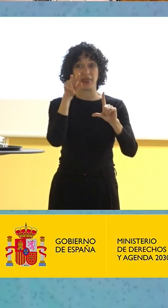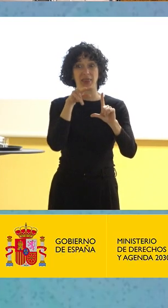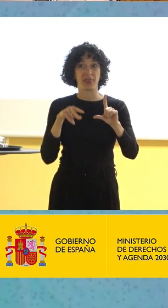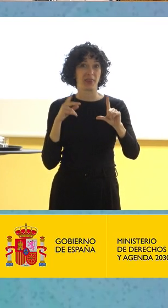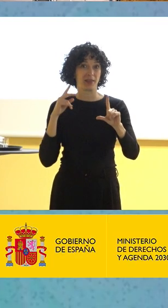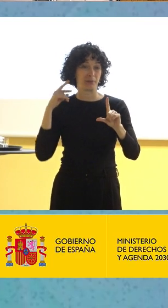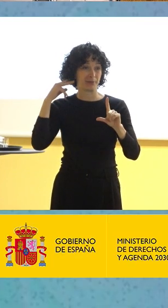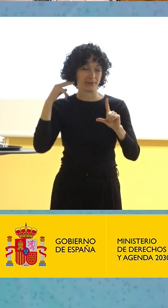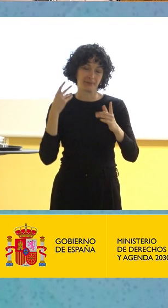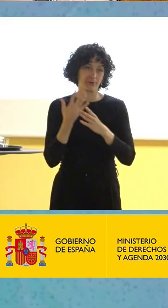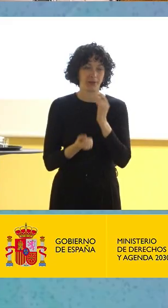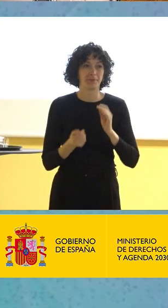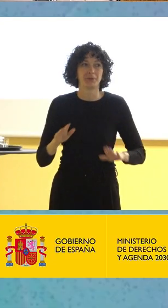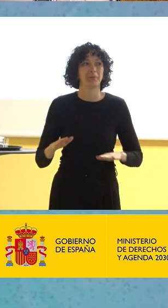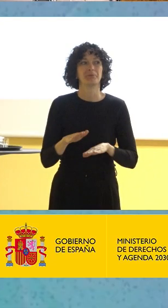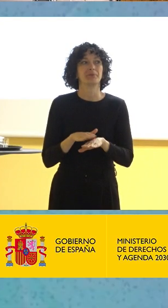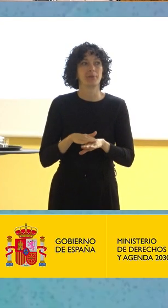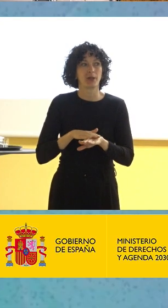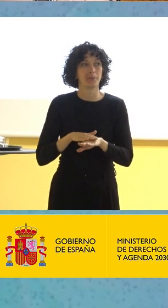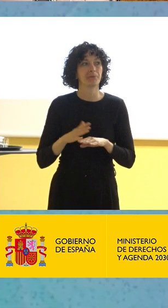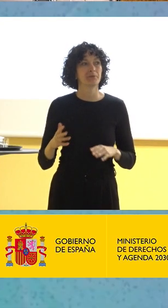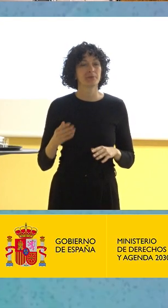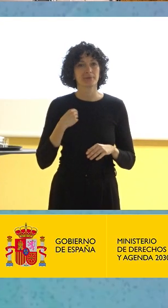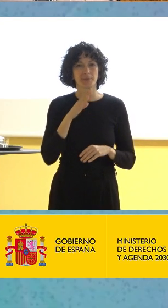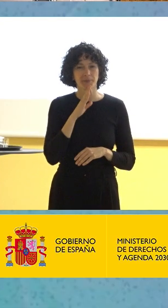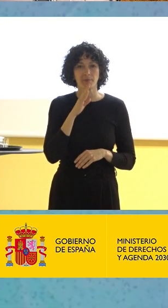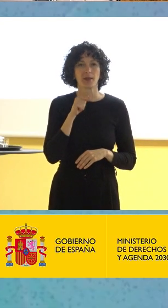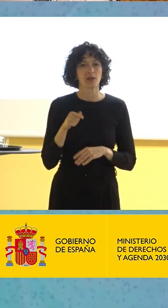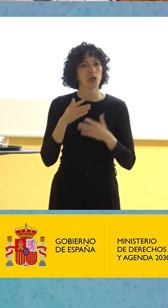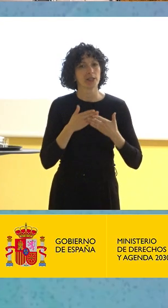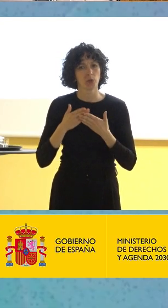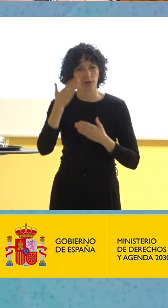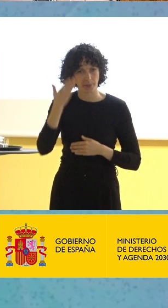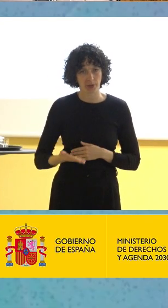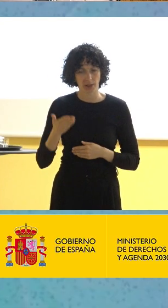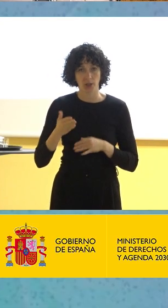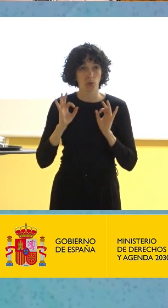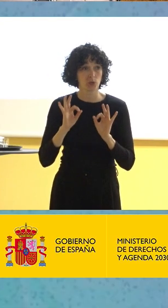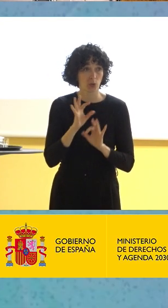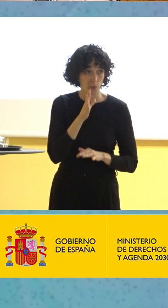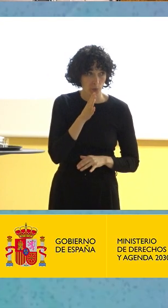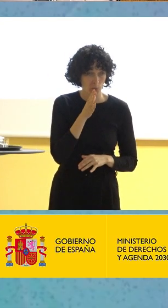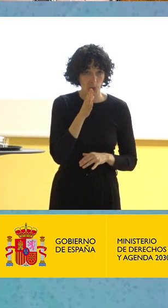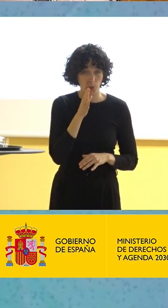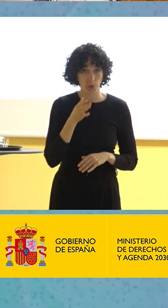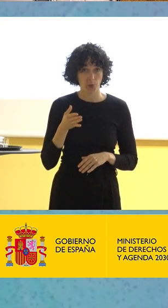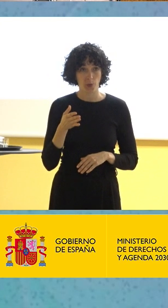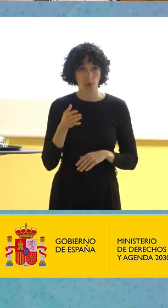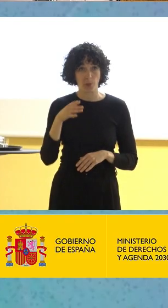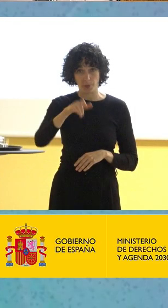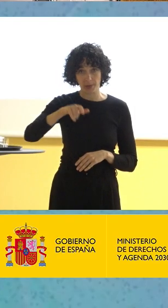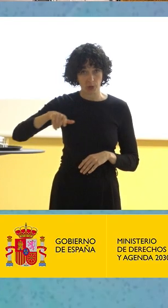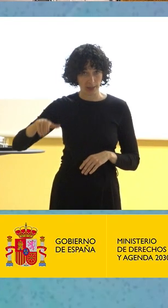lectores de pantalla. Bueno, pues como decía, perdonad. Como comentaba, ¿no? Es un estudio relevante precisamente, ¿no? Pues por el número